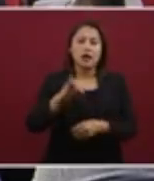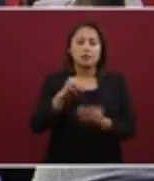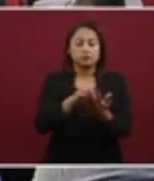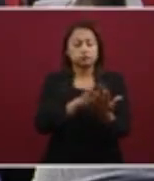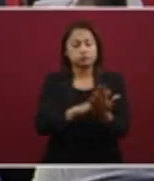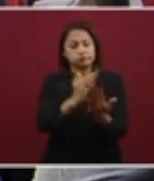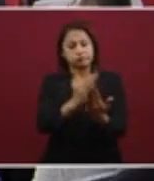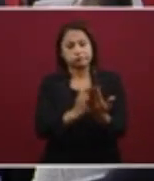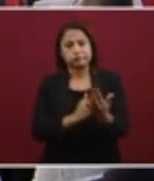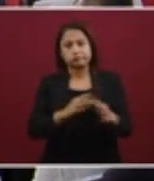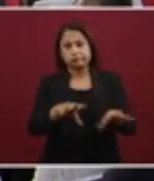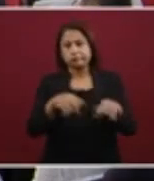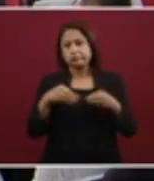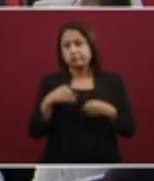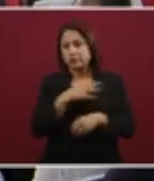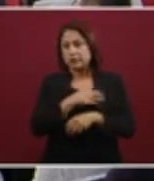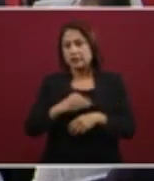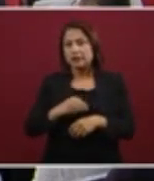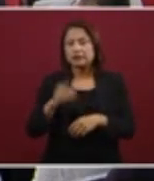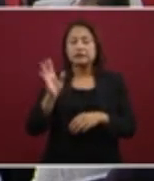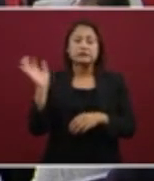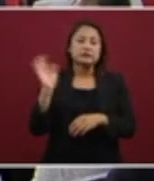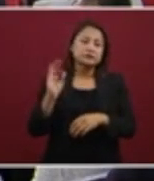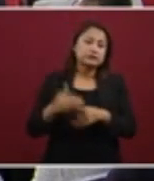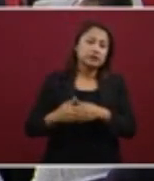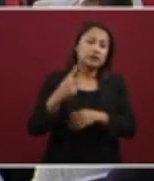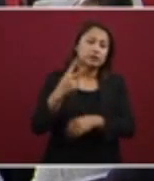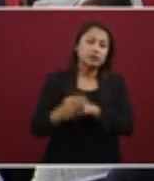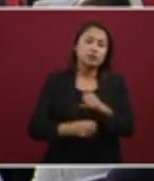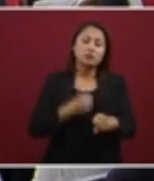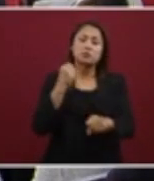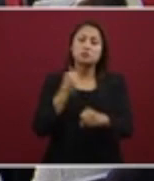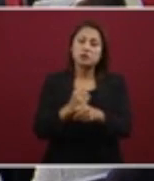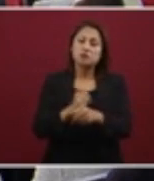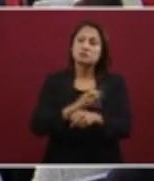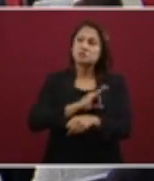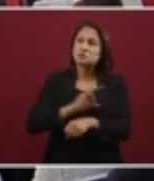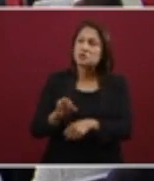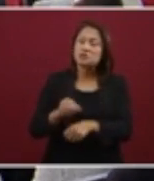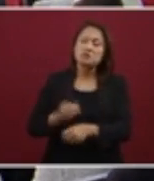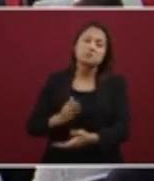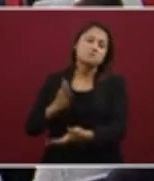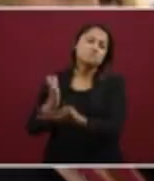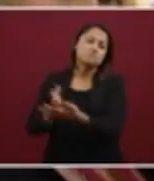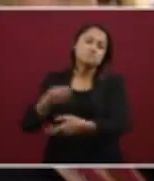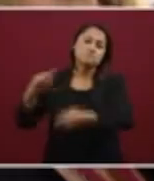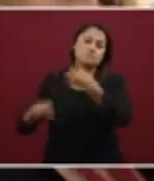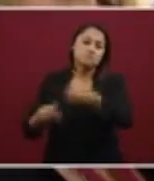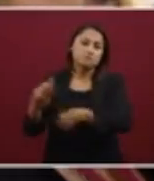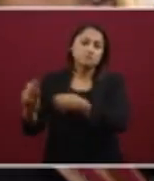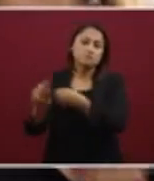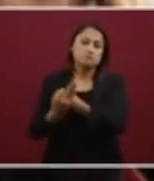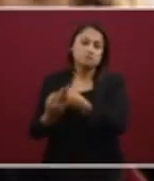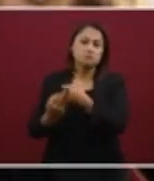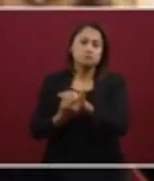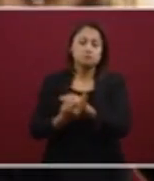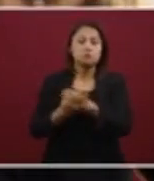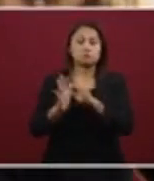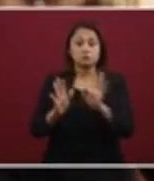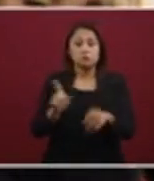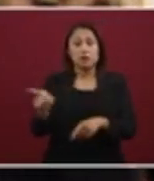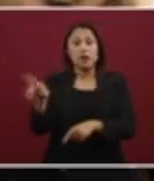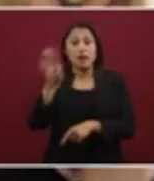podría continuar 2 años más sin problema interponiendo amparo. Debo comentar que la madre no conoce el domicilio